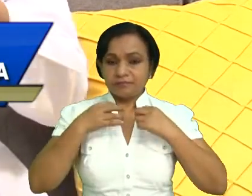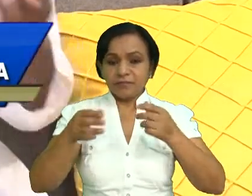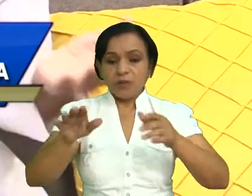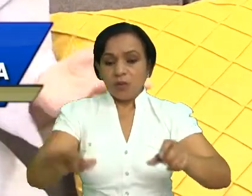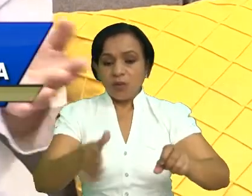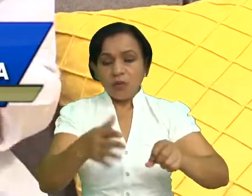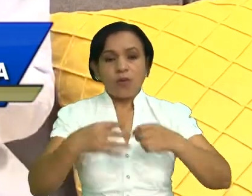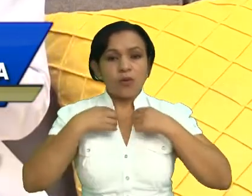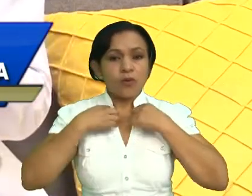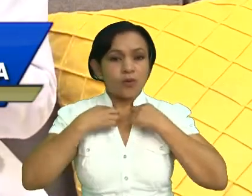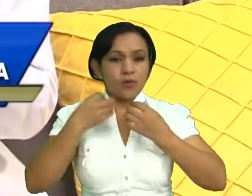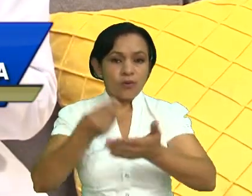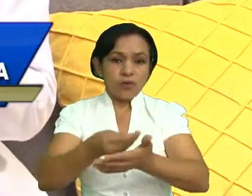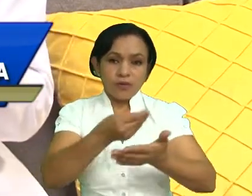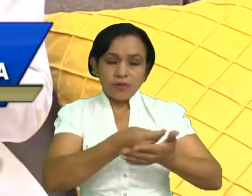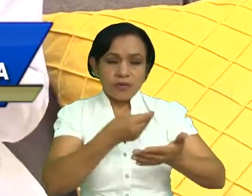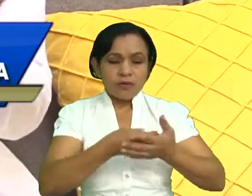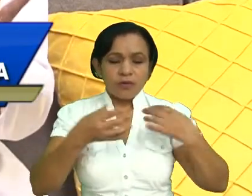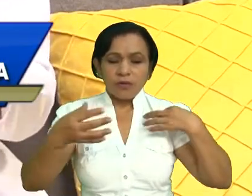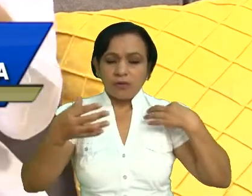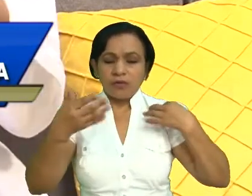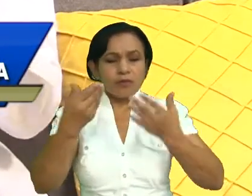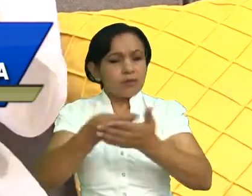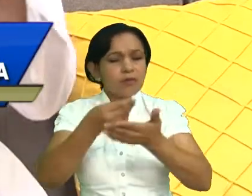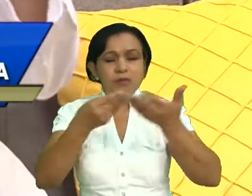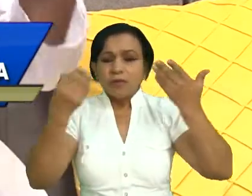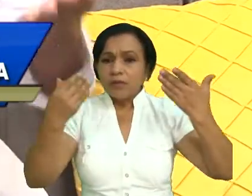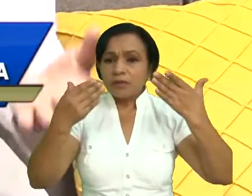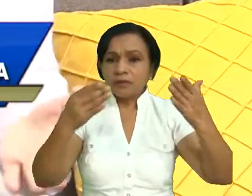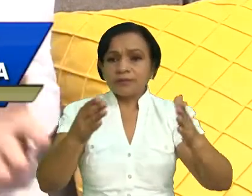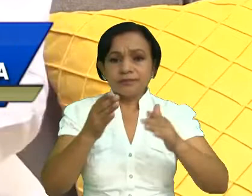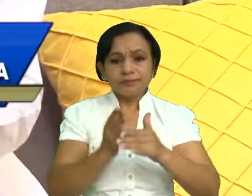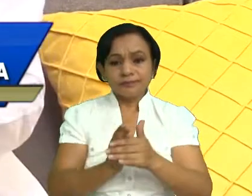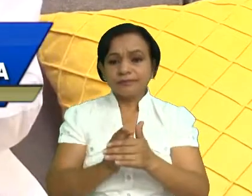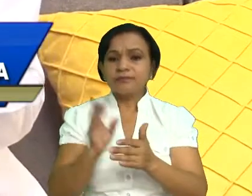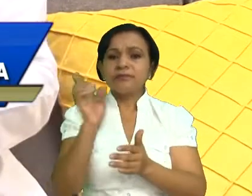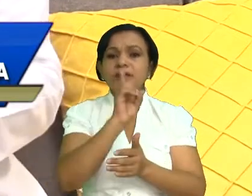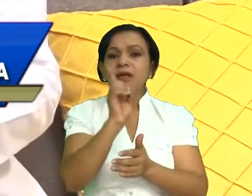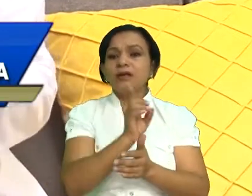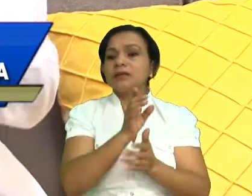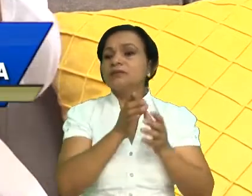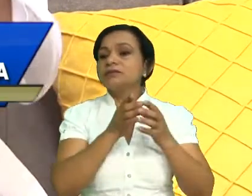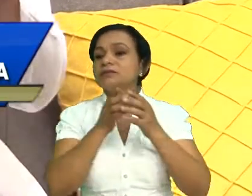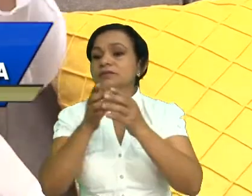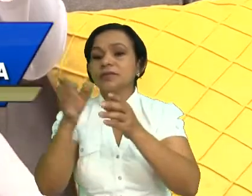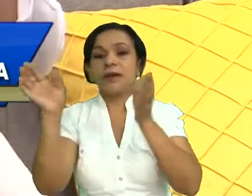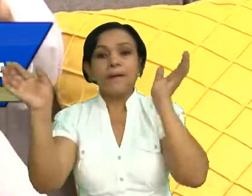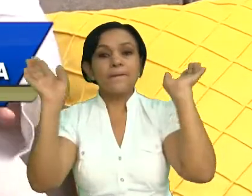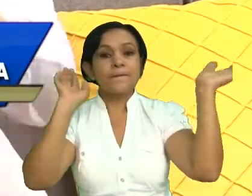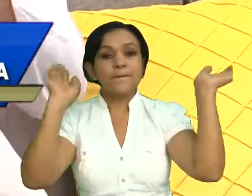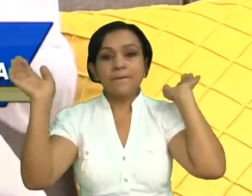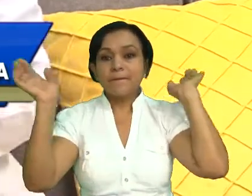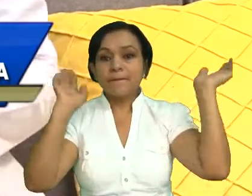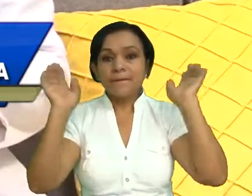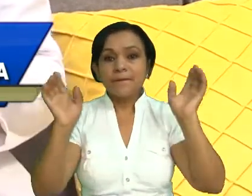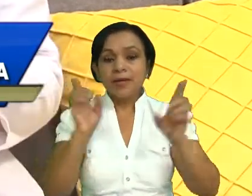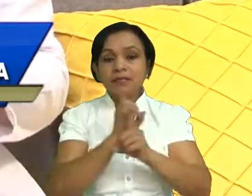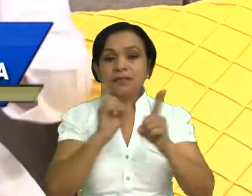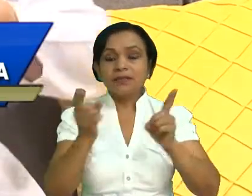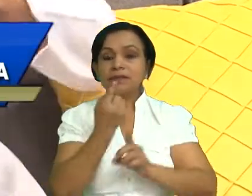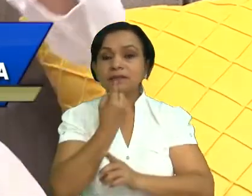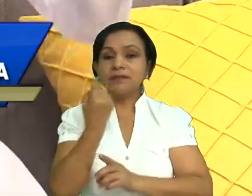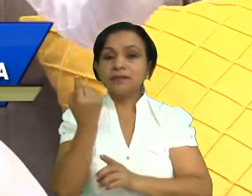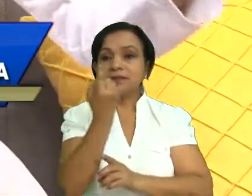casa, ropa, cualquier cosa que necesitamos, vamos al mercado. Entonces, ¿quiénes son los que deben de estar